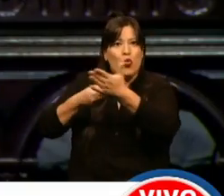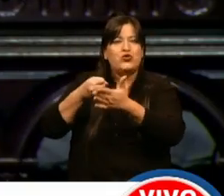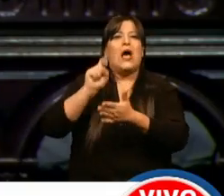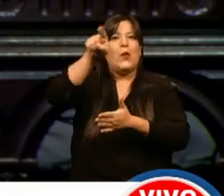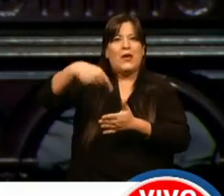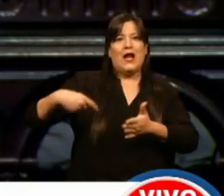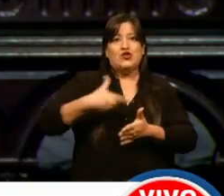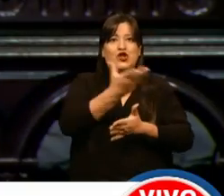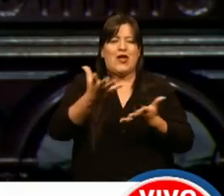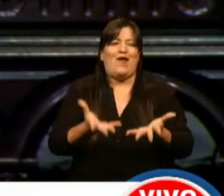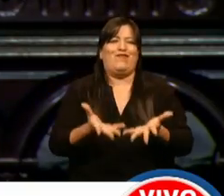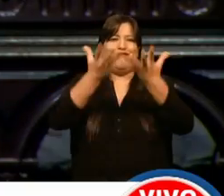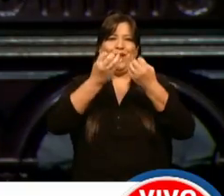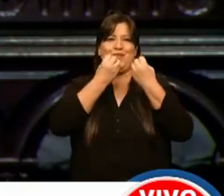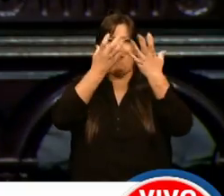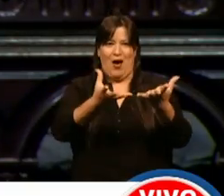que